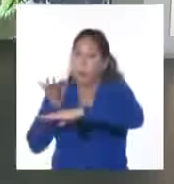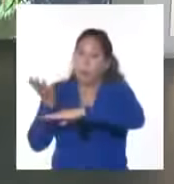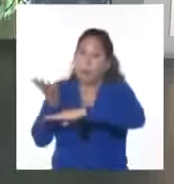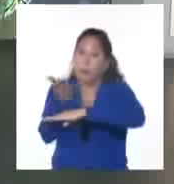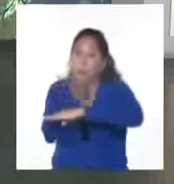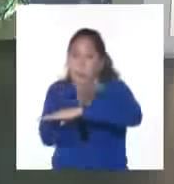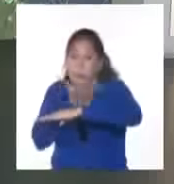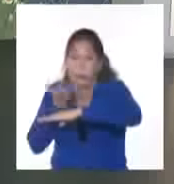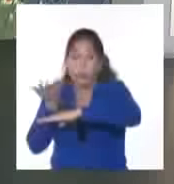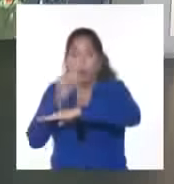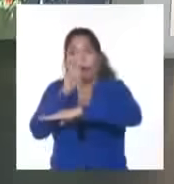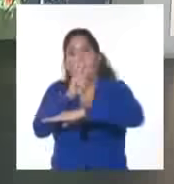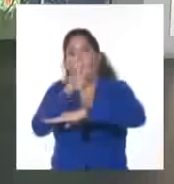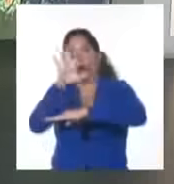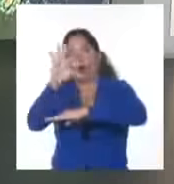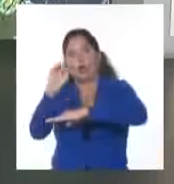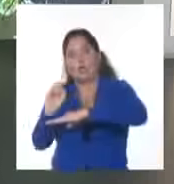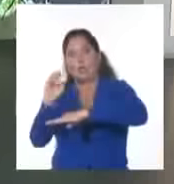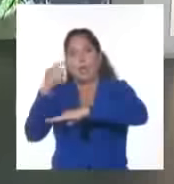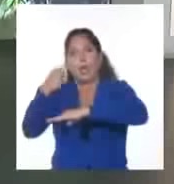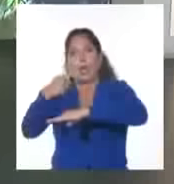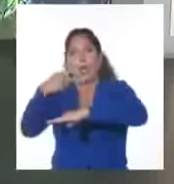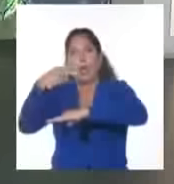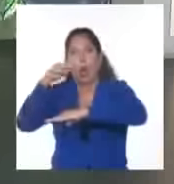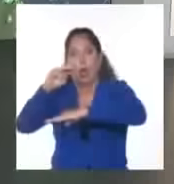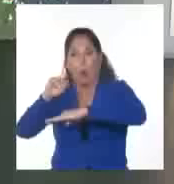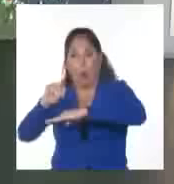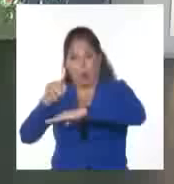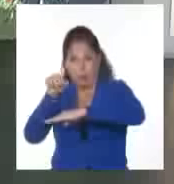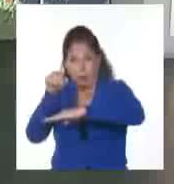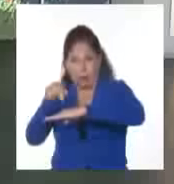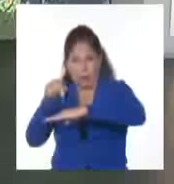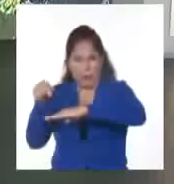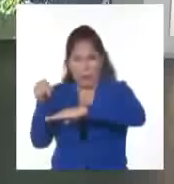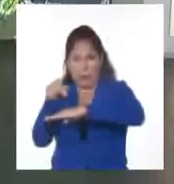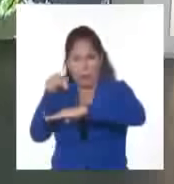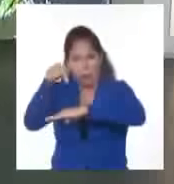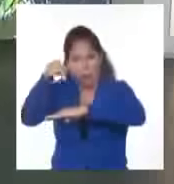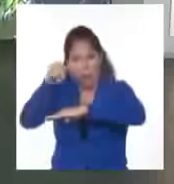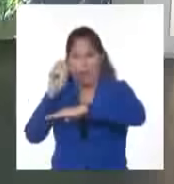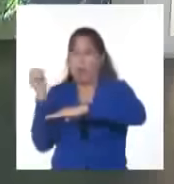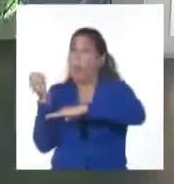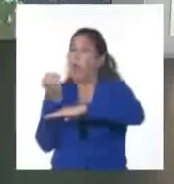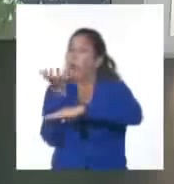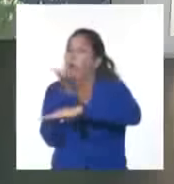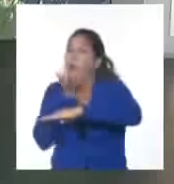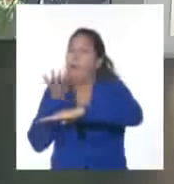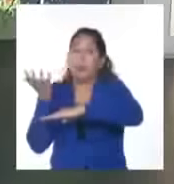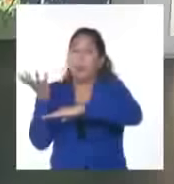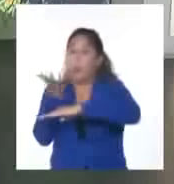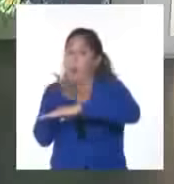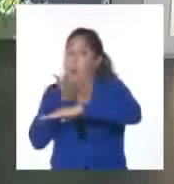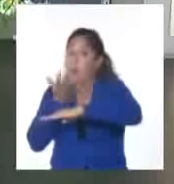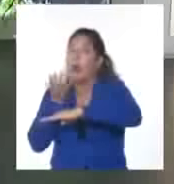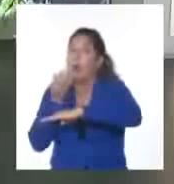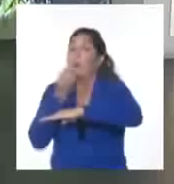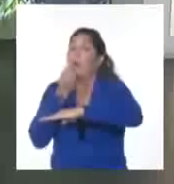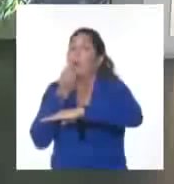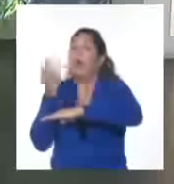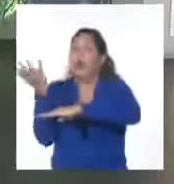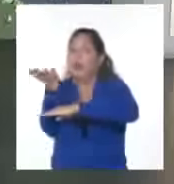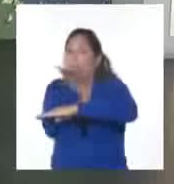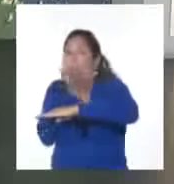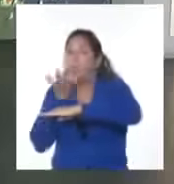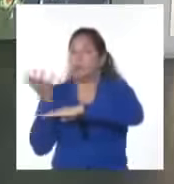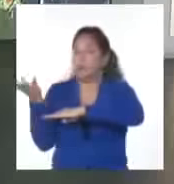hasta 280 kilómetros al este de donde está el centro. Por lo tanto, puede haber vientos algo